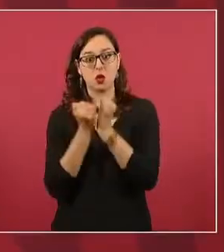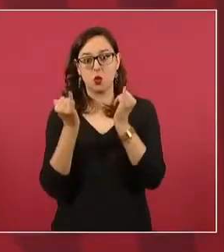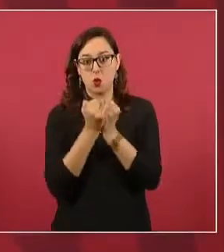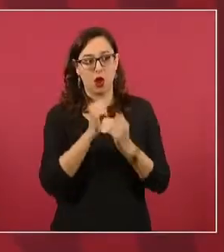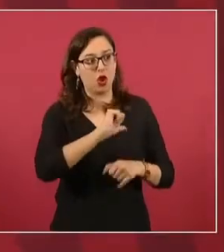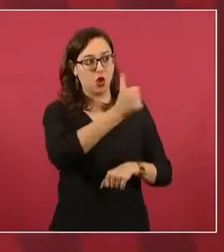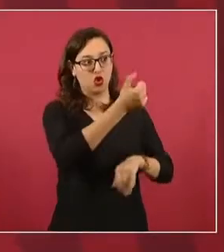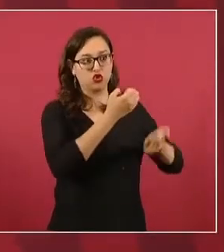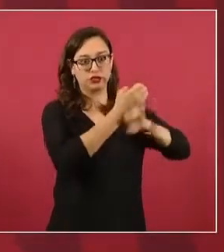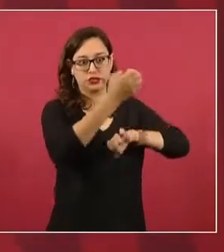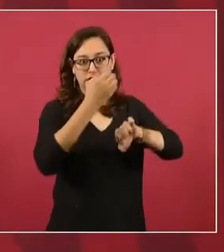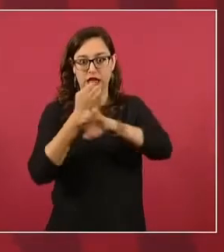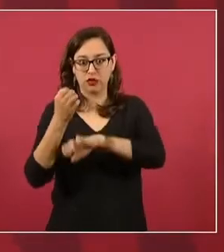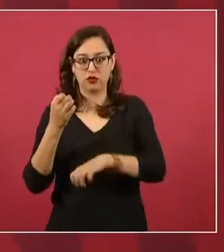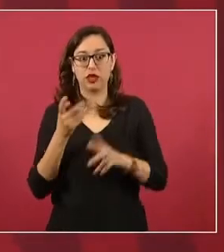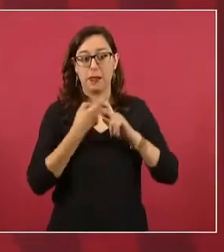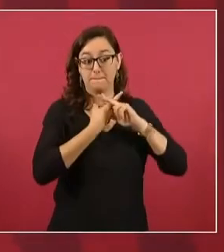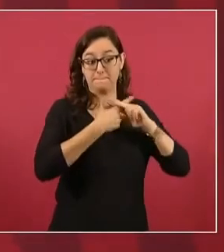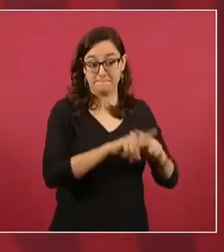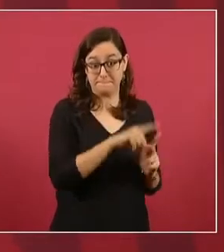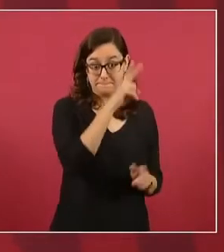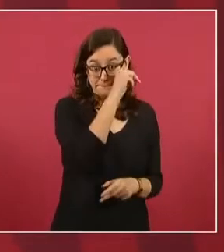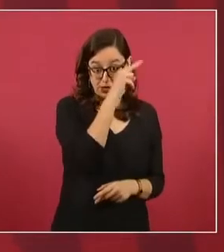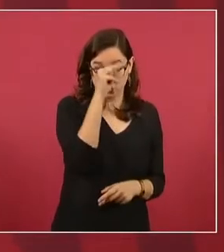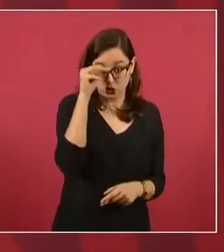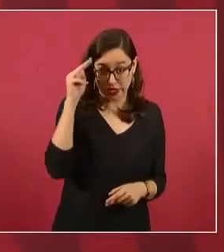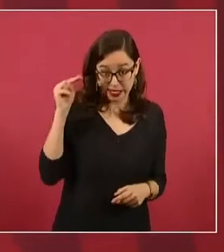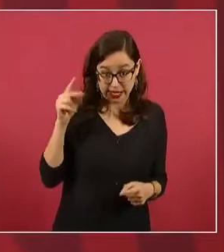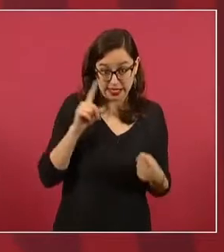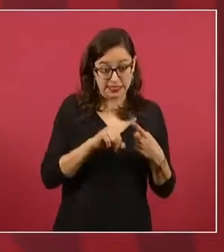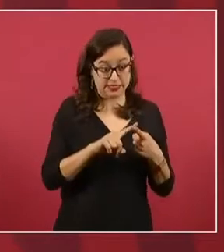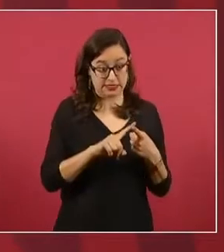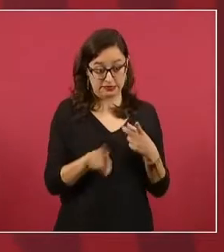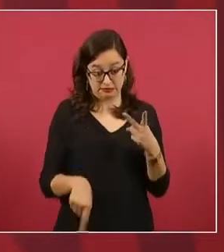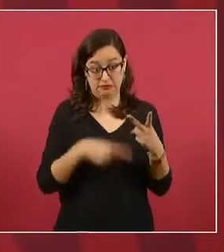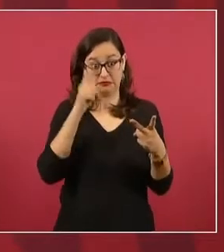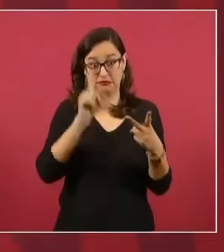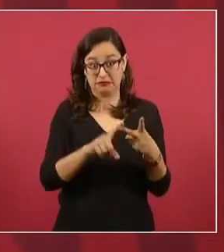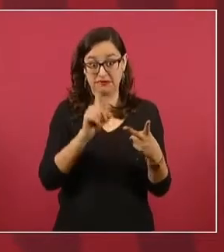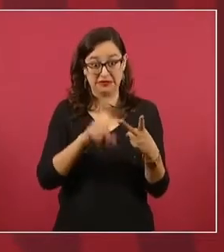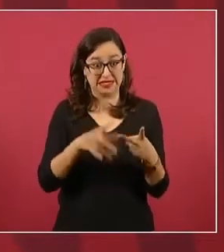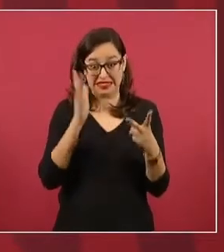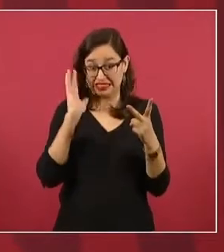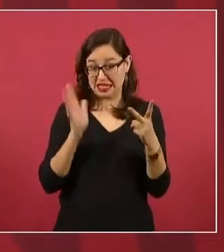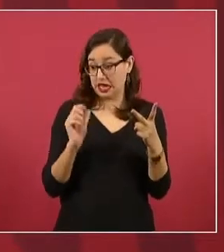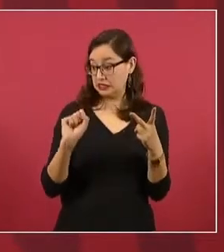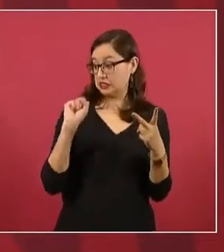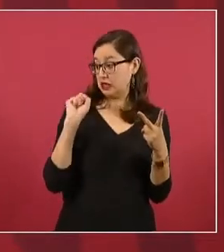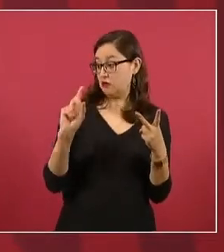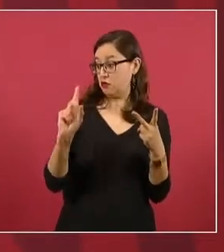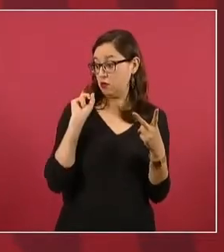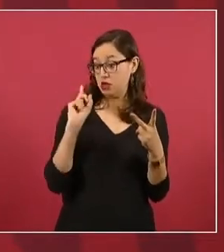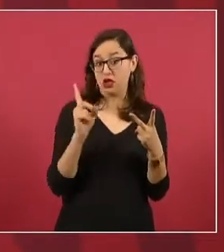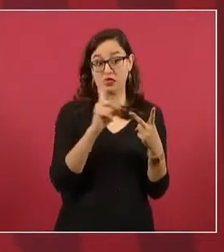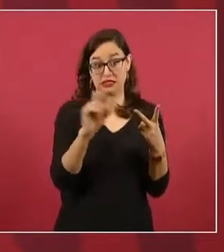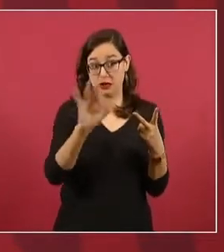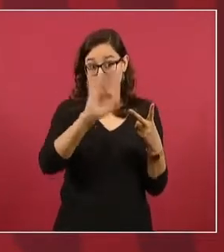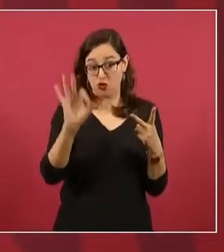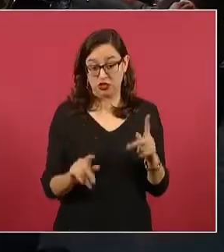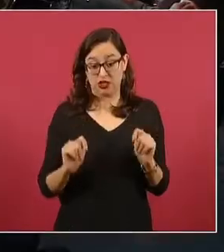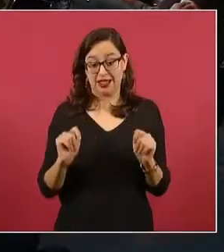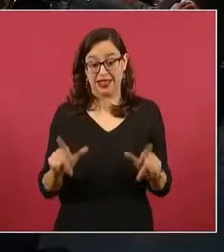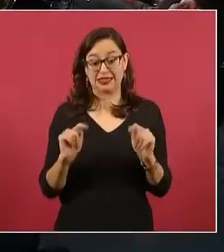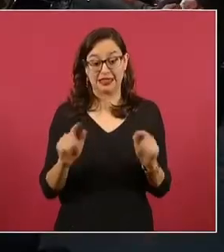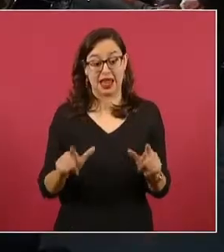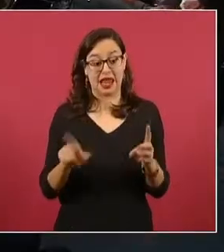empezamos en Nayarit, este fin de semana dejamos ya prácticamente al 100 en Tlaxcala y